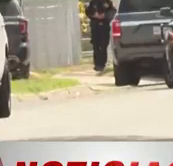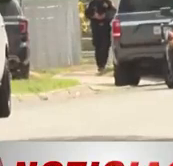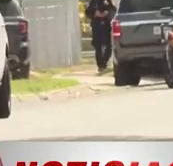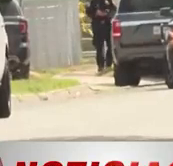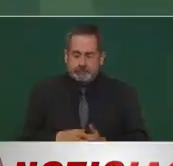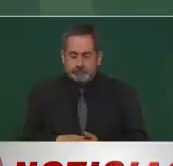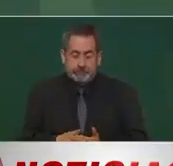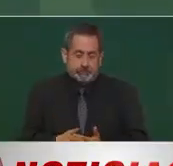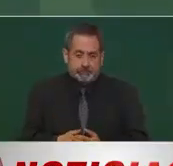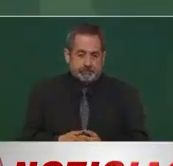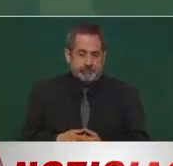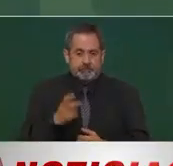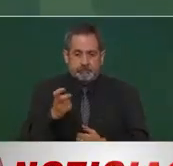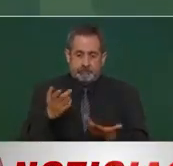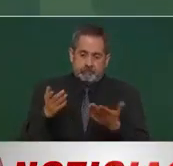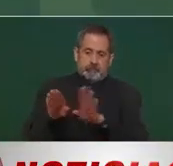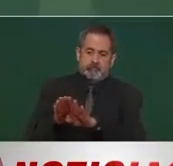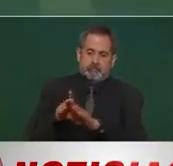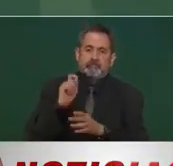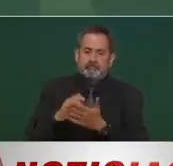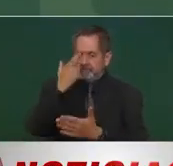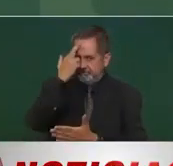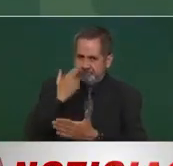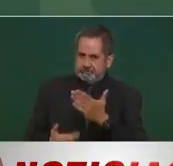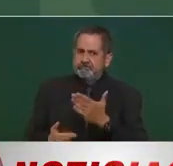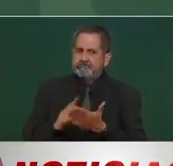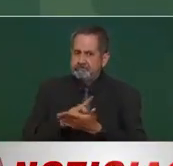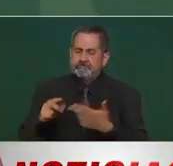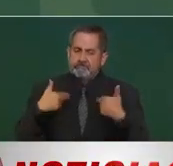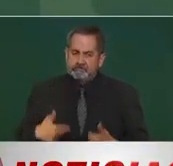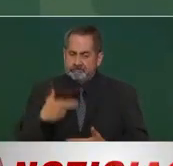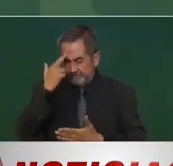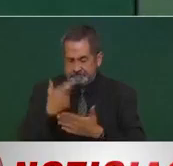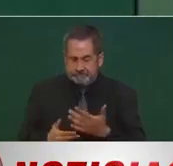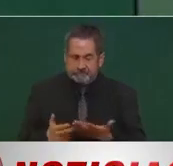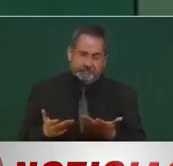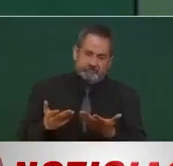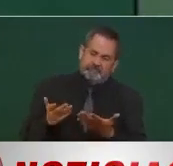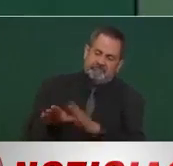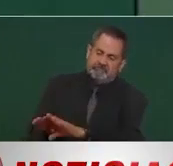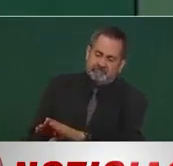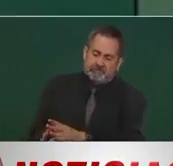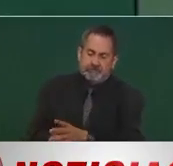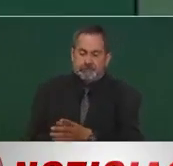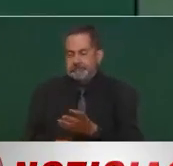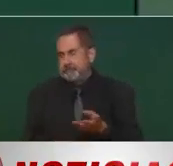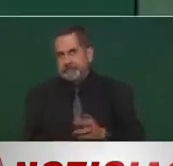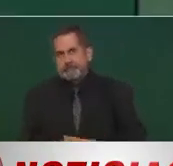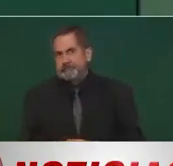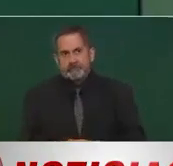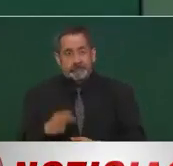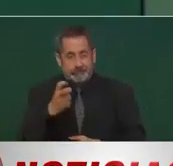Obrador externó su solidaridad con el gobierno estadounidense por la masacre, que también habría dejado 3 adultos muertos. Son momentos